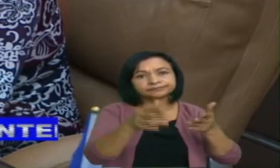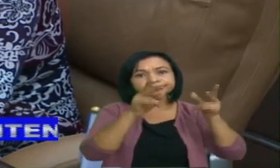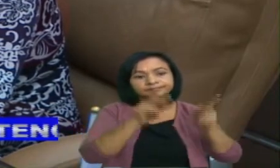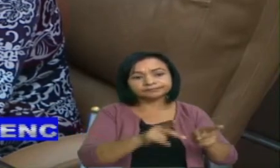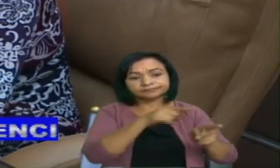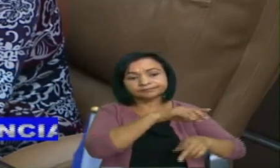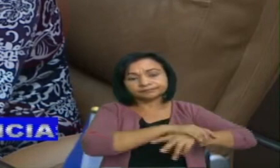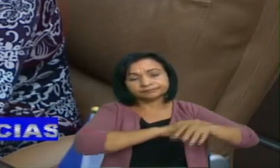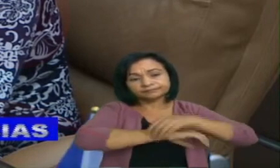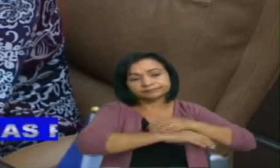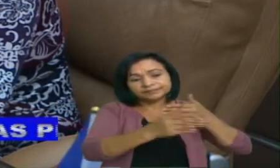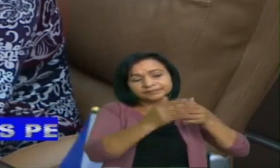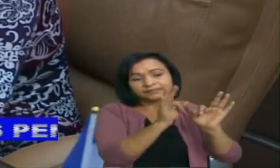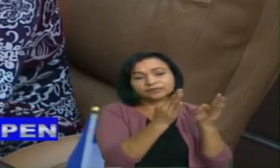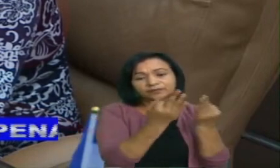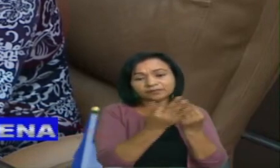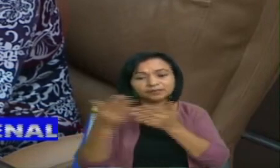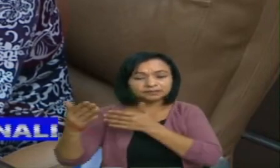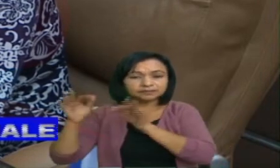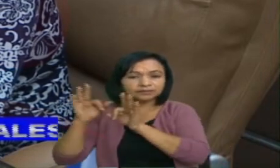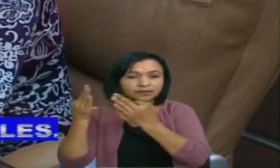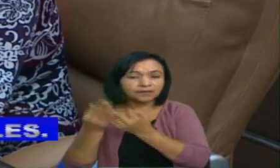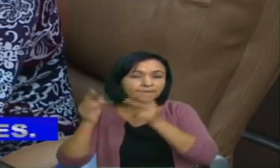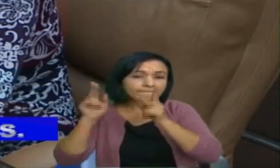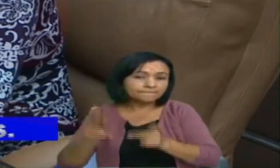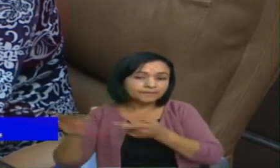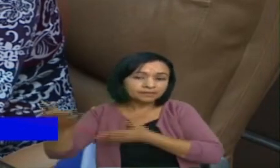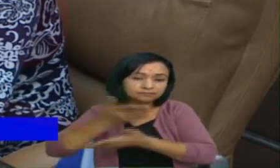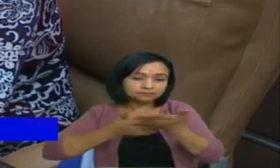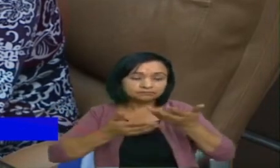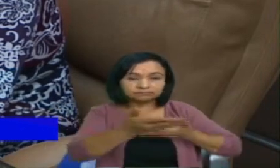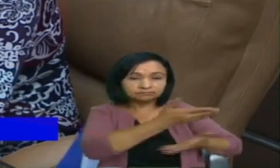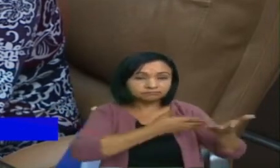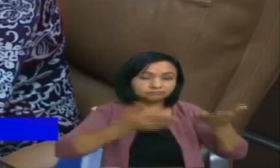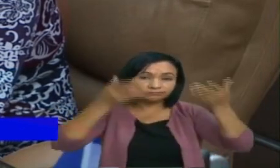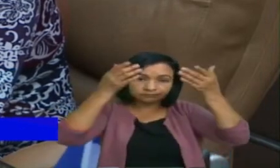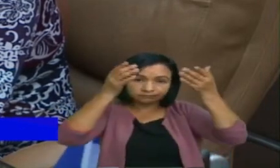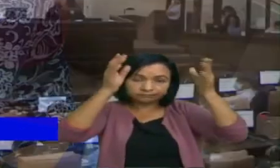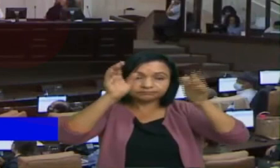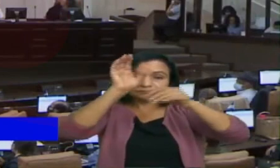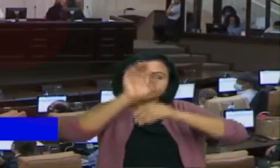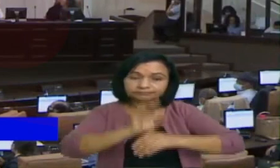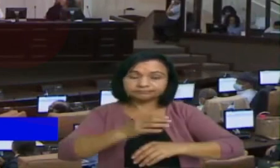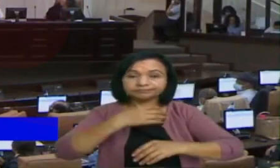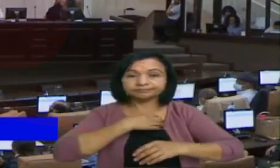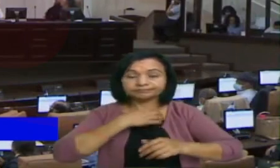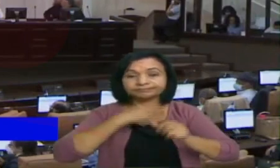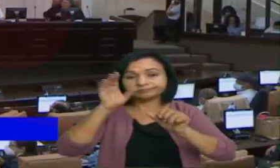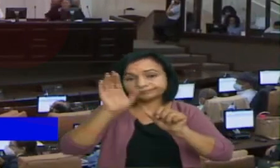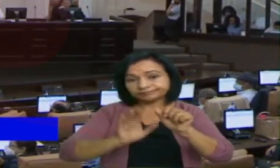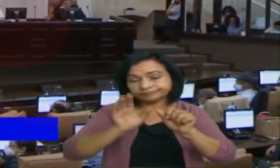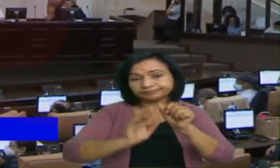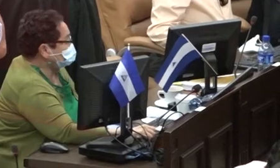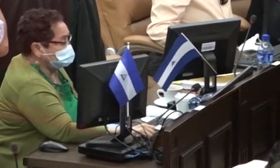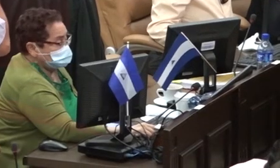personas que comparten la cultura, tradiciones y costumbres, proporcionando la reinserción y